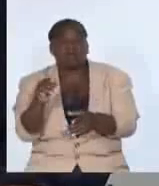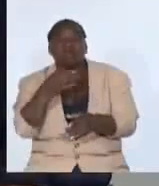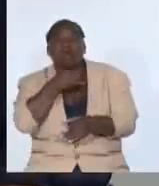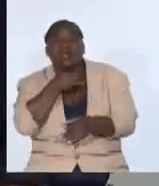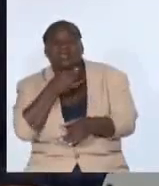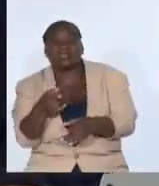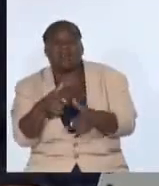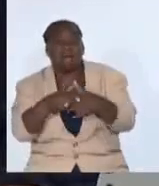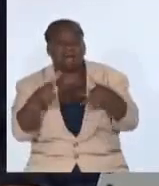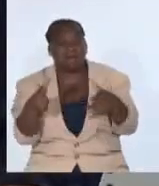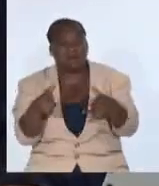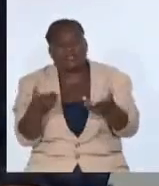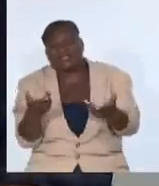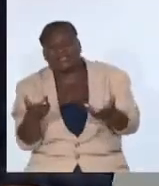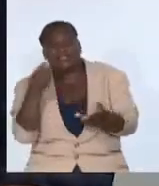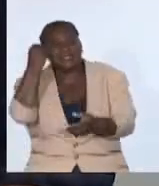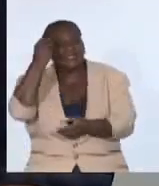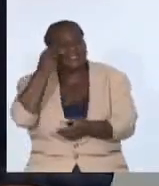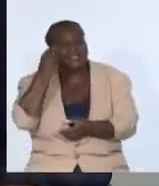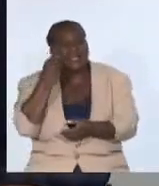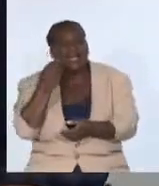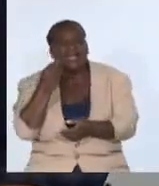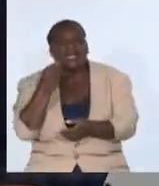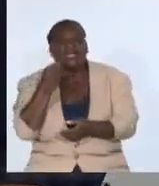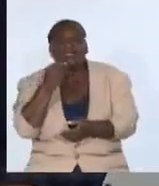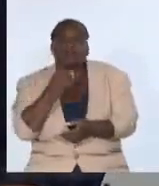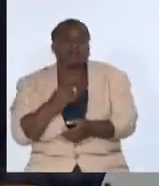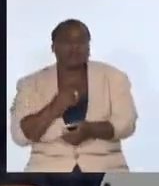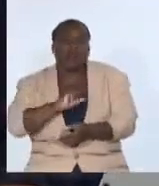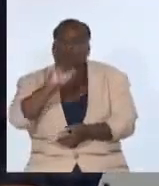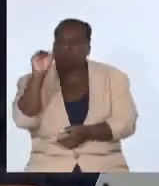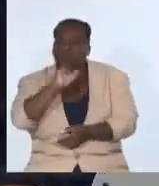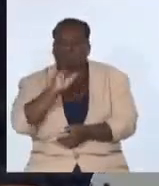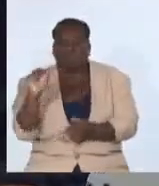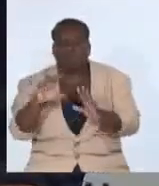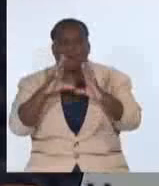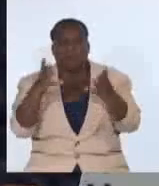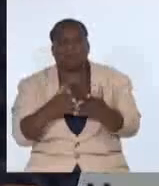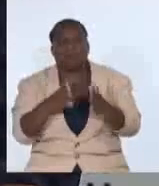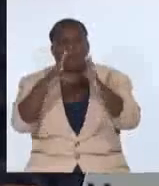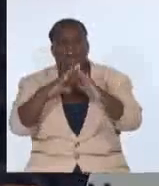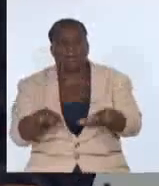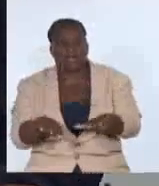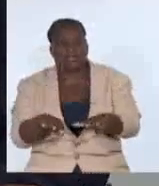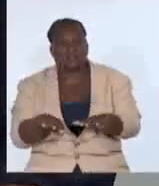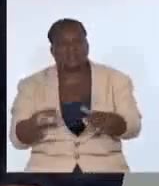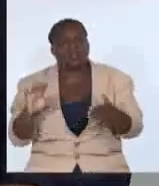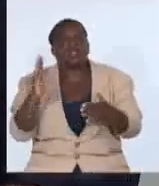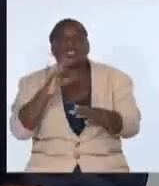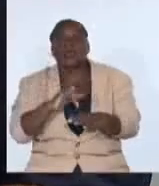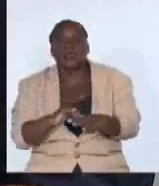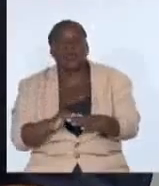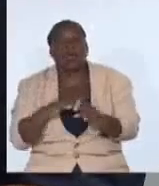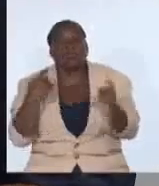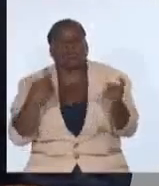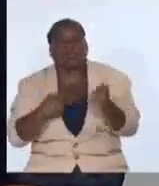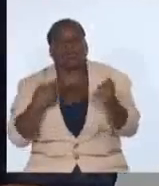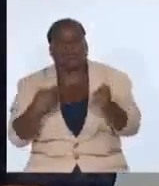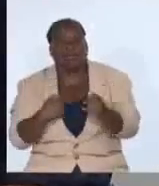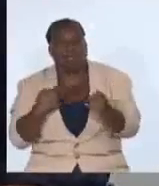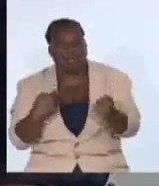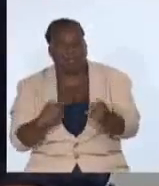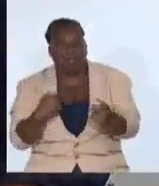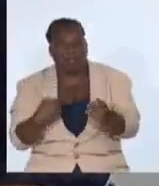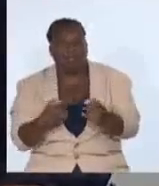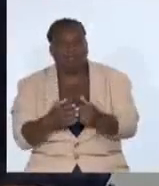tampoco se podrá confiar en que alcanzaremos un mundo de paz en el que desaparezcan Las Guerras y los conflictos armados